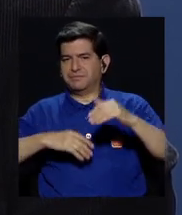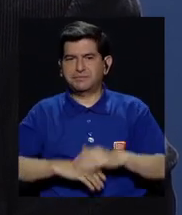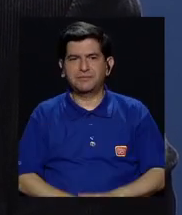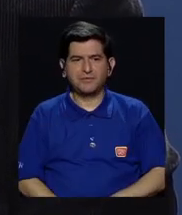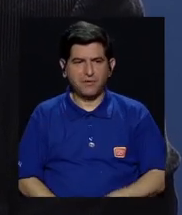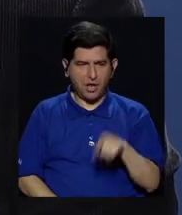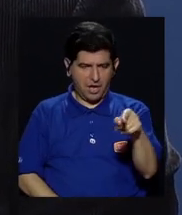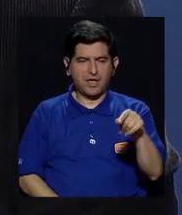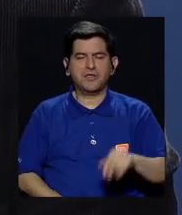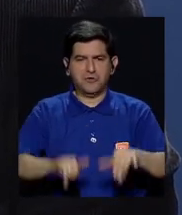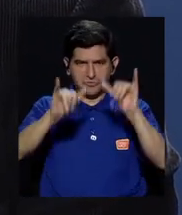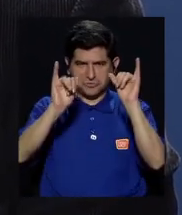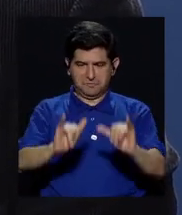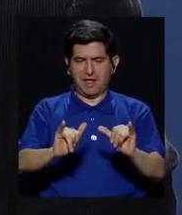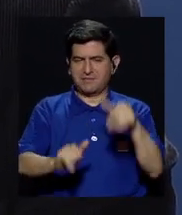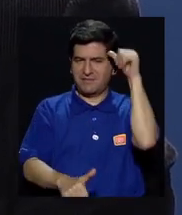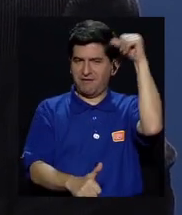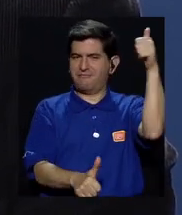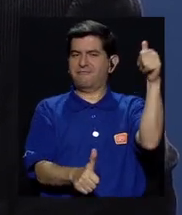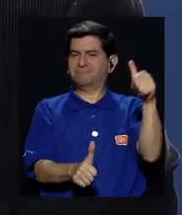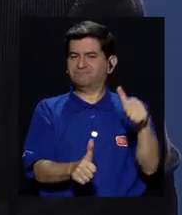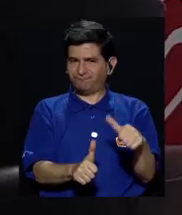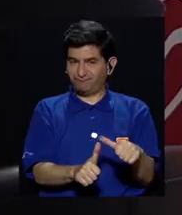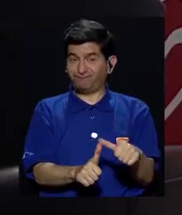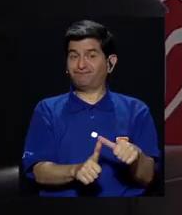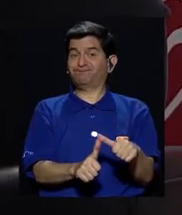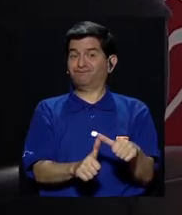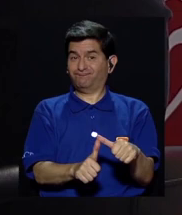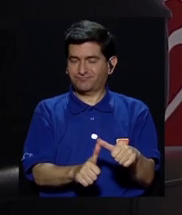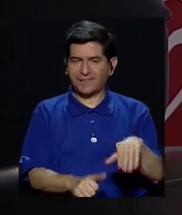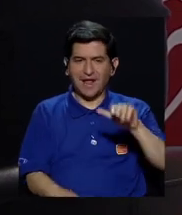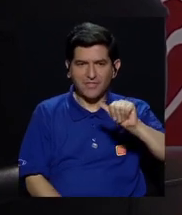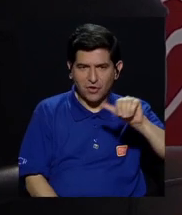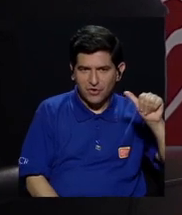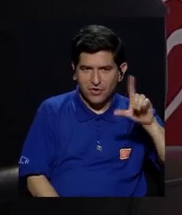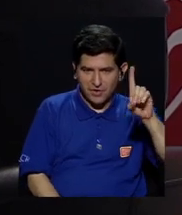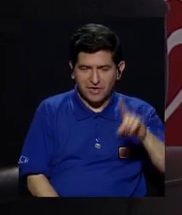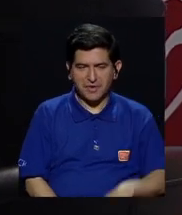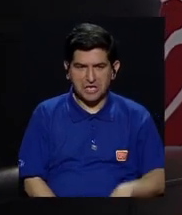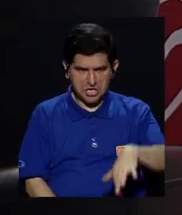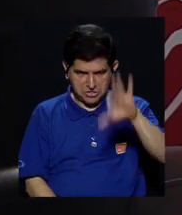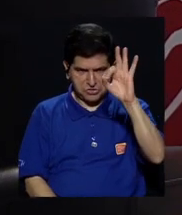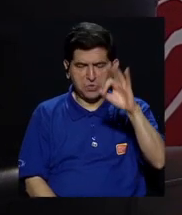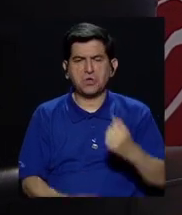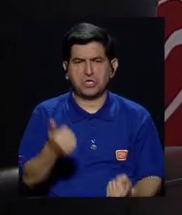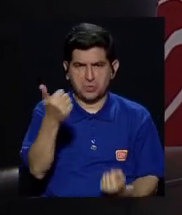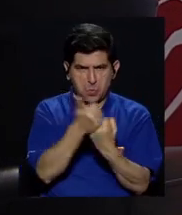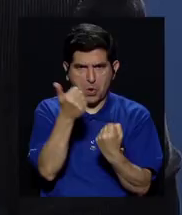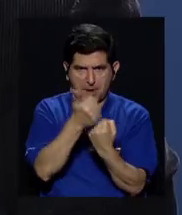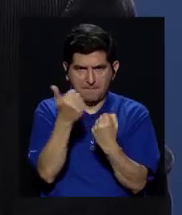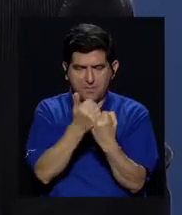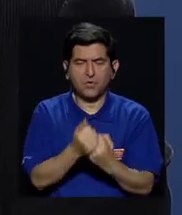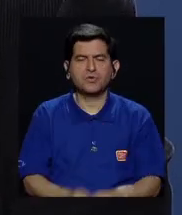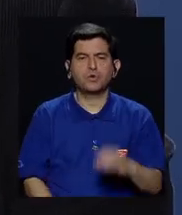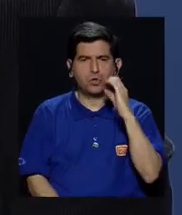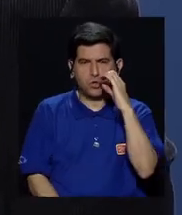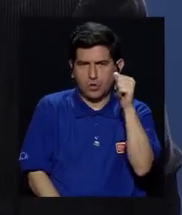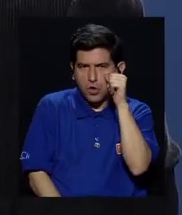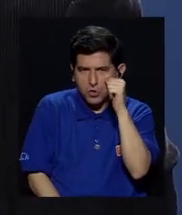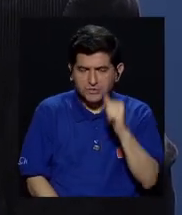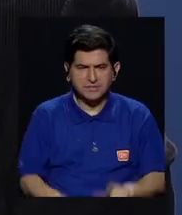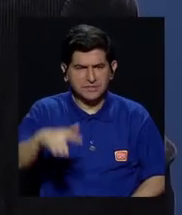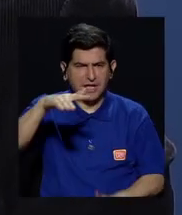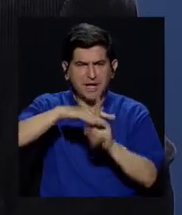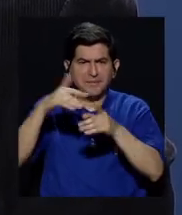guarda facturas y luego de que antonio álvarez es electo con el apoyo del arismo pues